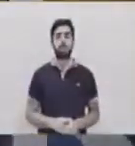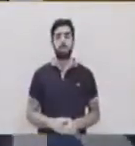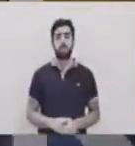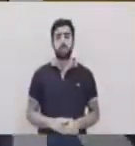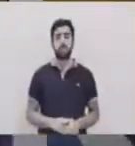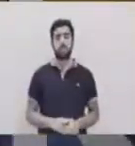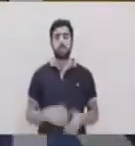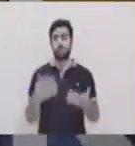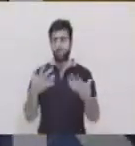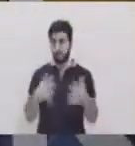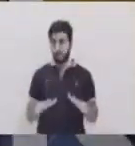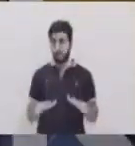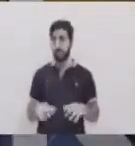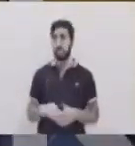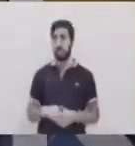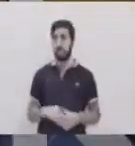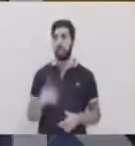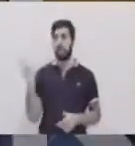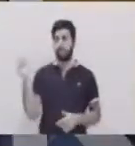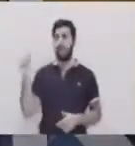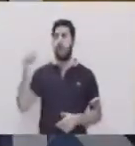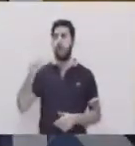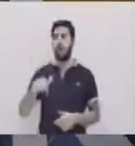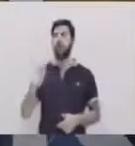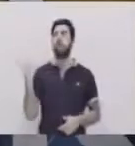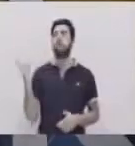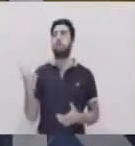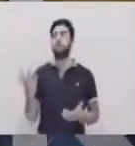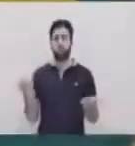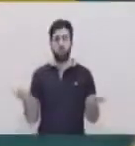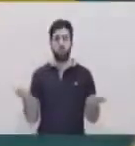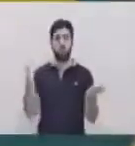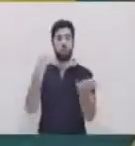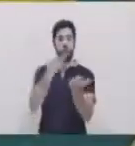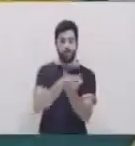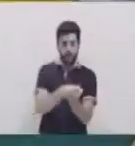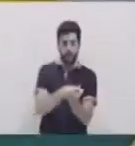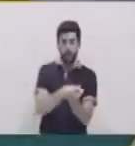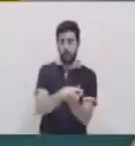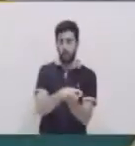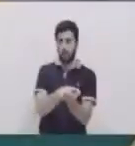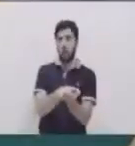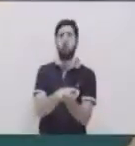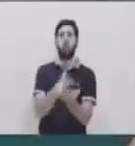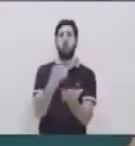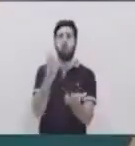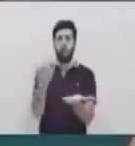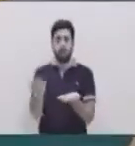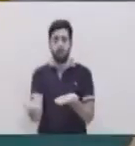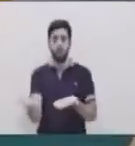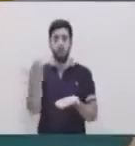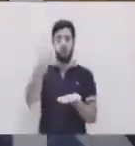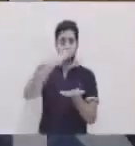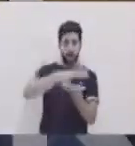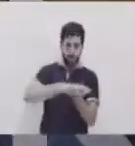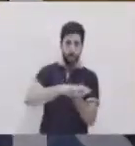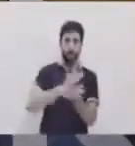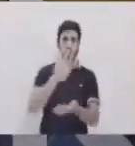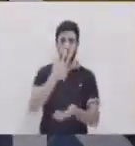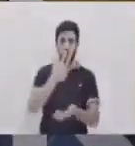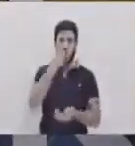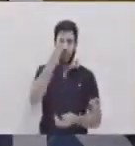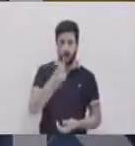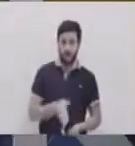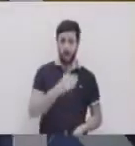¿Sí? La circunferencia que tengamos. Entonces esta la vamos a doblar, ¿sí? A la mitad y luego en 4.